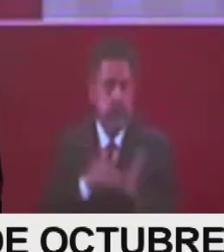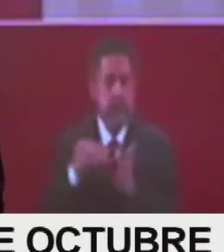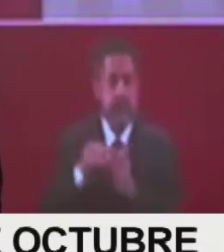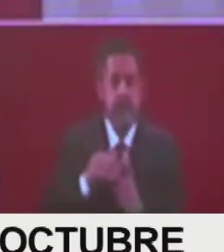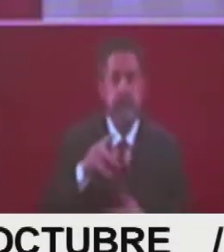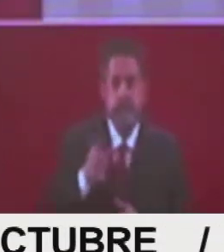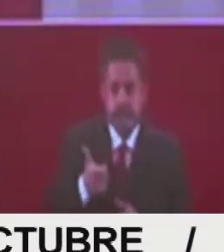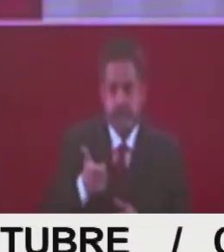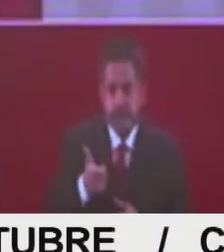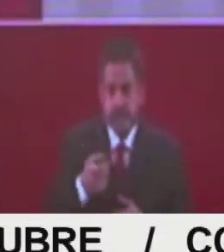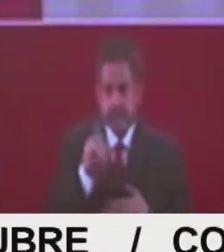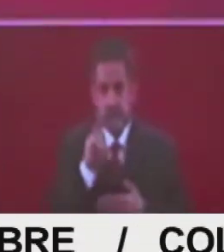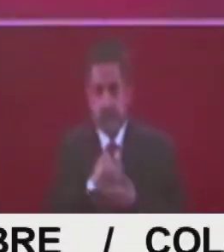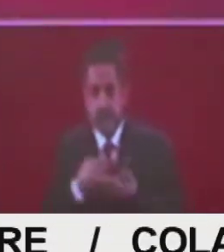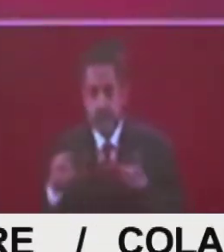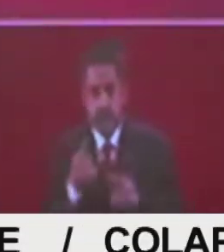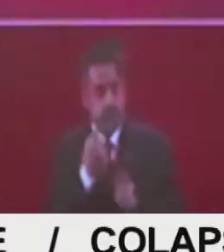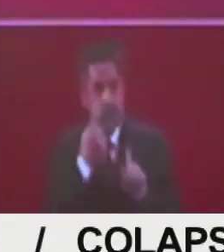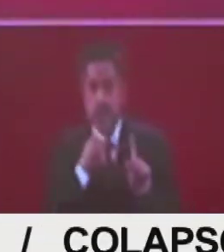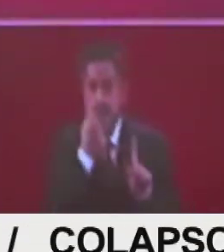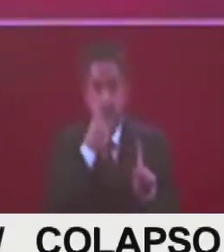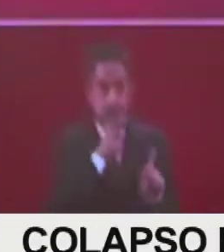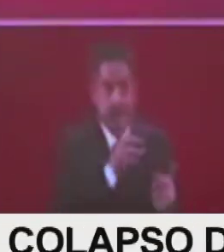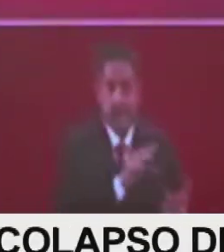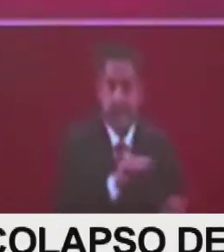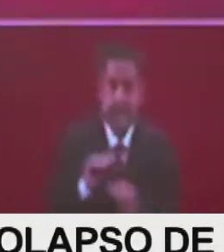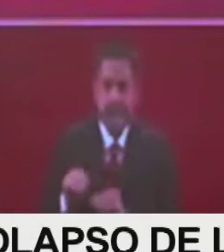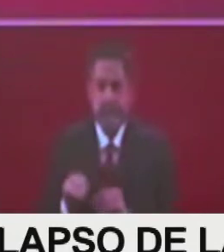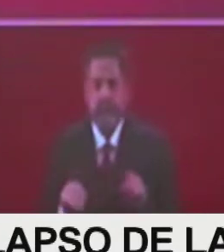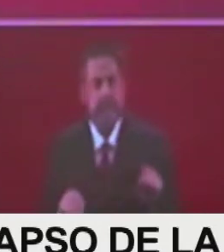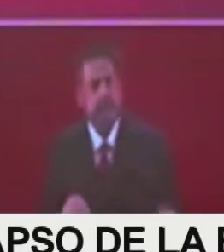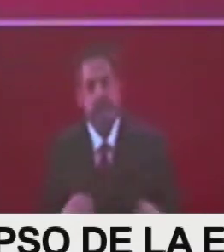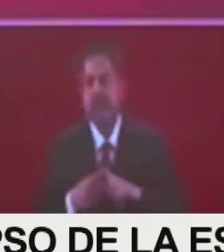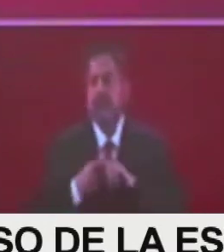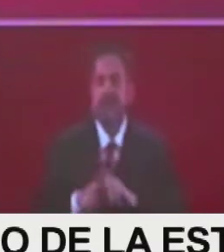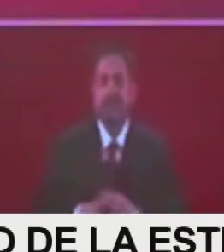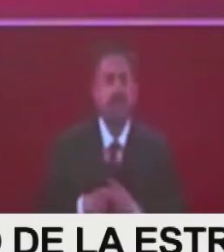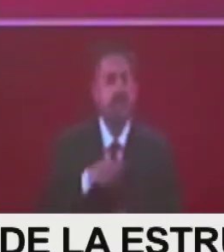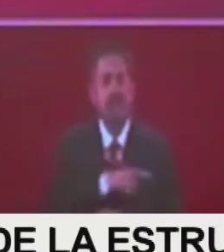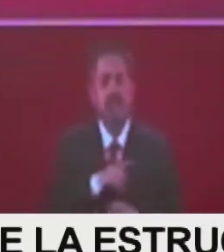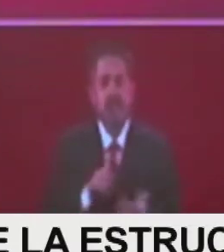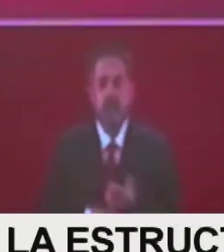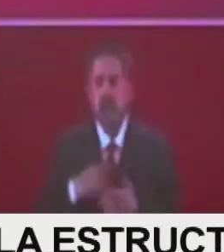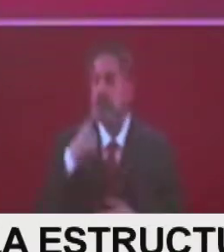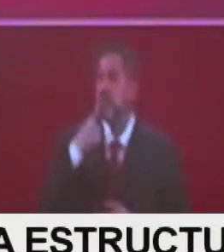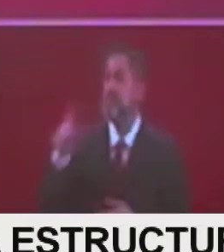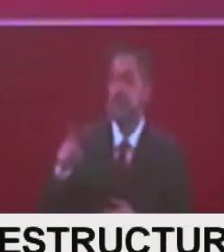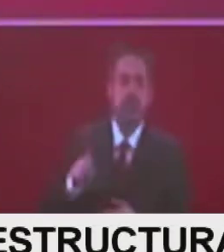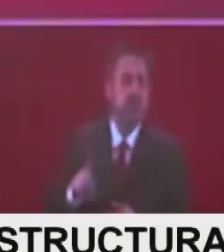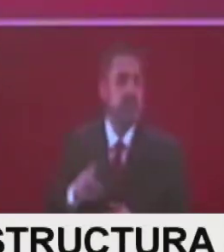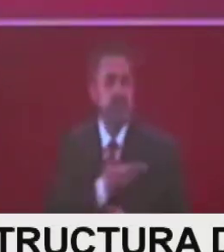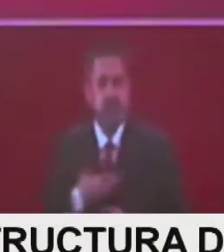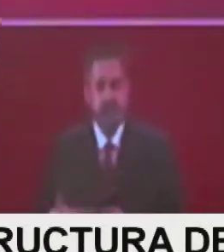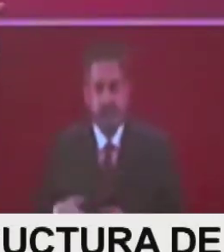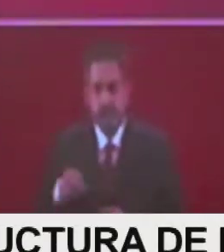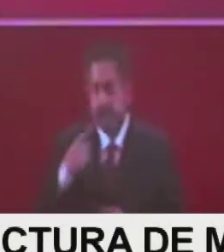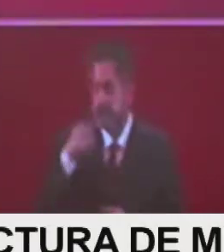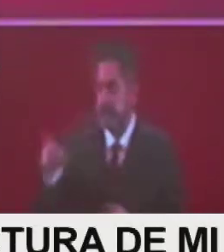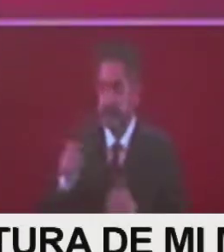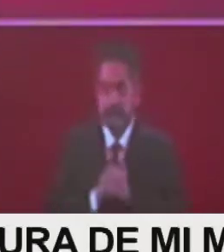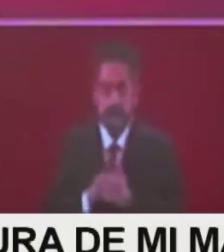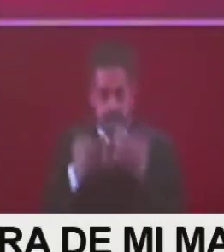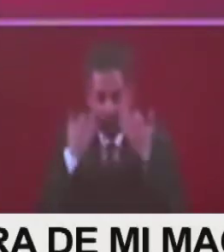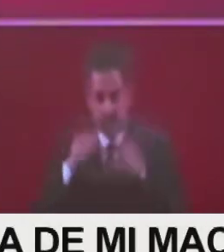ilegales. Queda mal Alejandro Gertz Manero, el fiscal general de la República, que se defiende como gato boca arriba, diciendo que